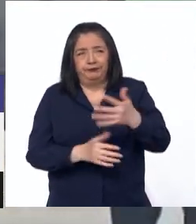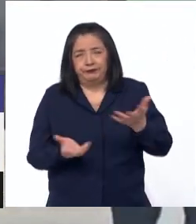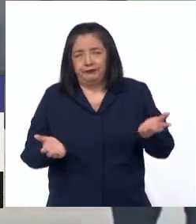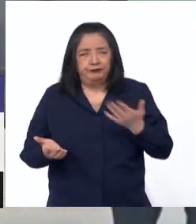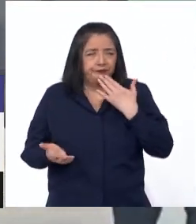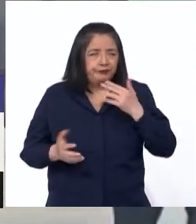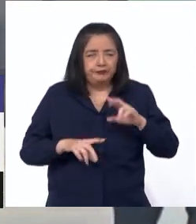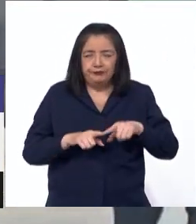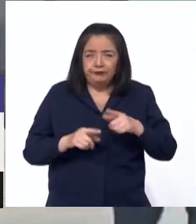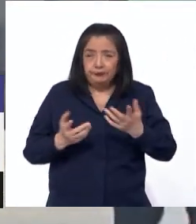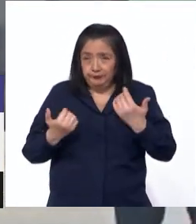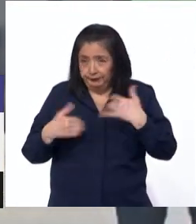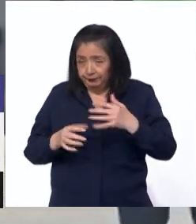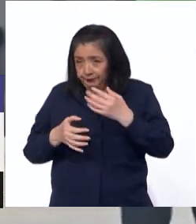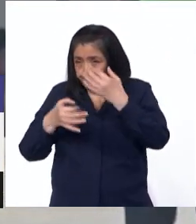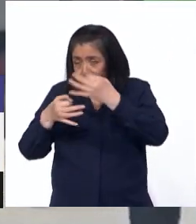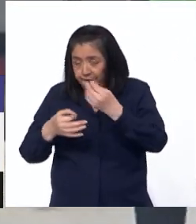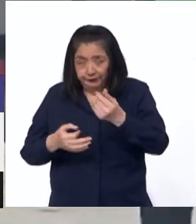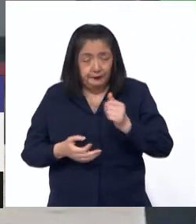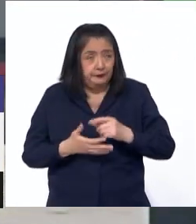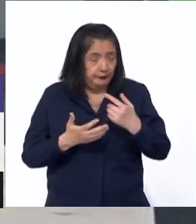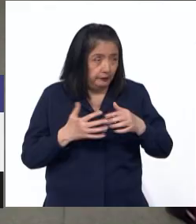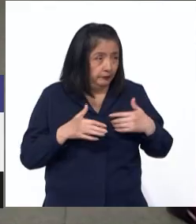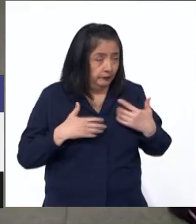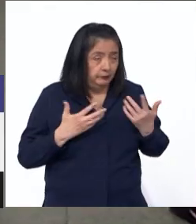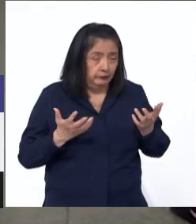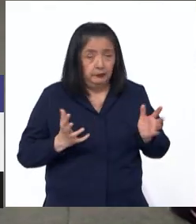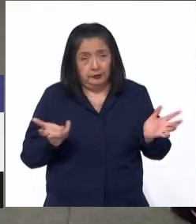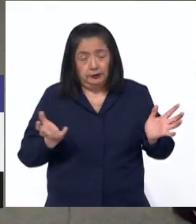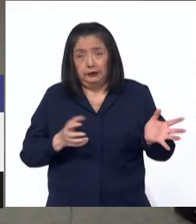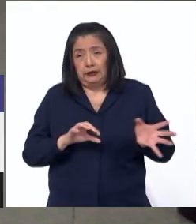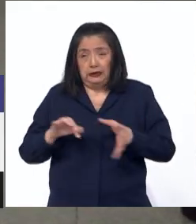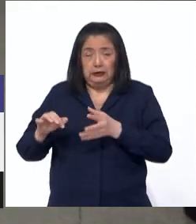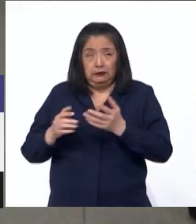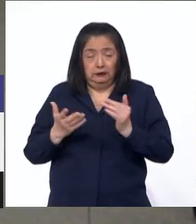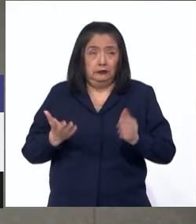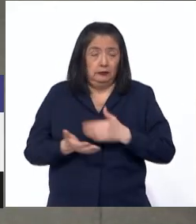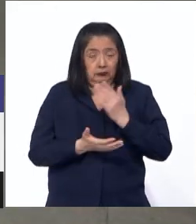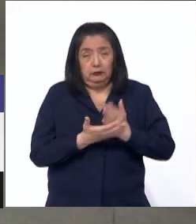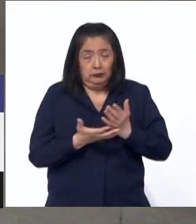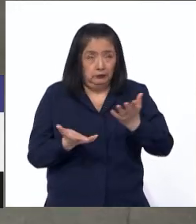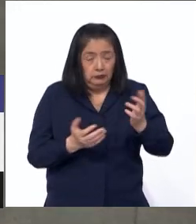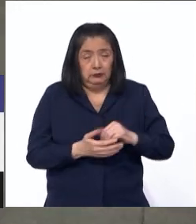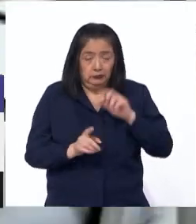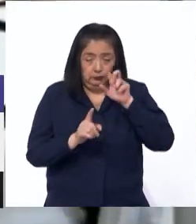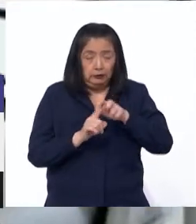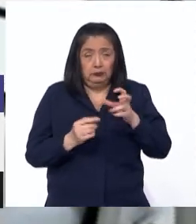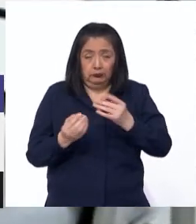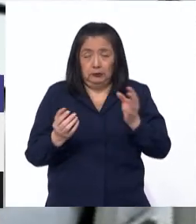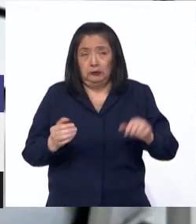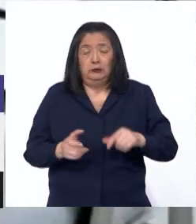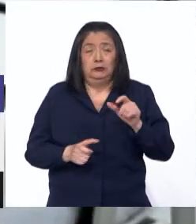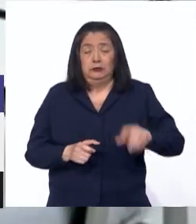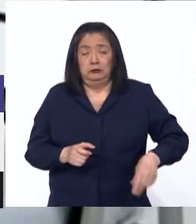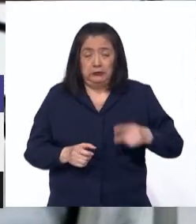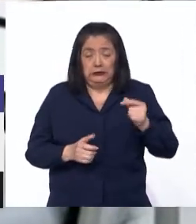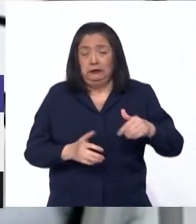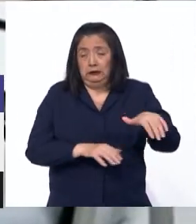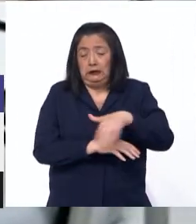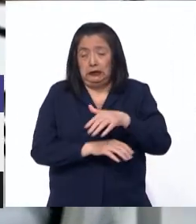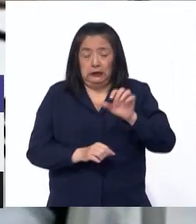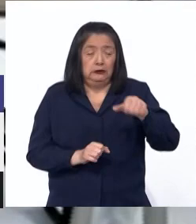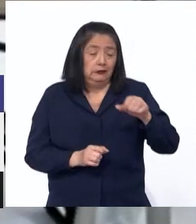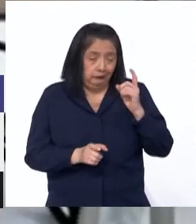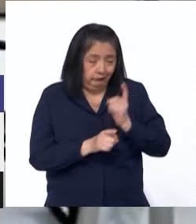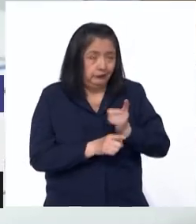quién depende? ¿Hay el presupuesto para poder combatir esto? Porque es el principal problema. Hemos visto que hay muchos perros callejeros en esta localidad.